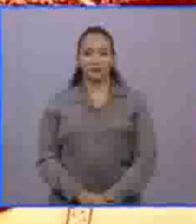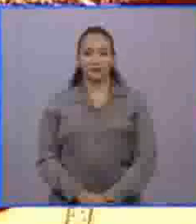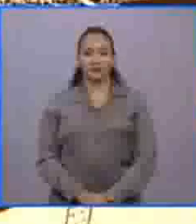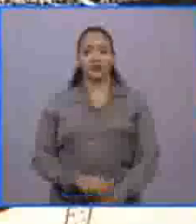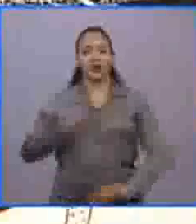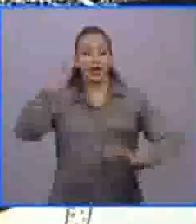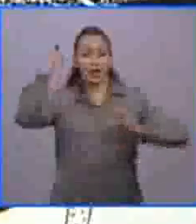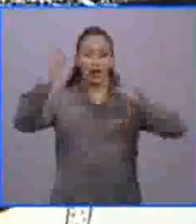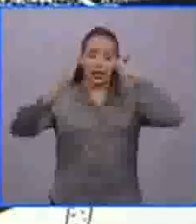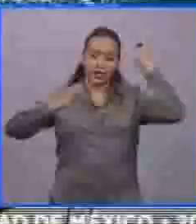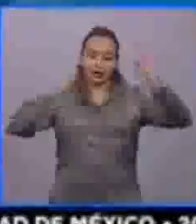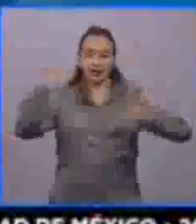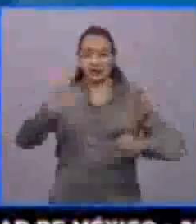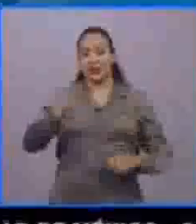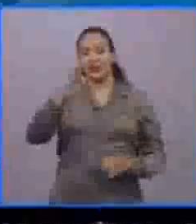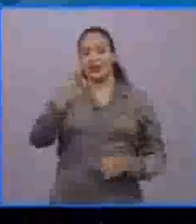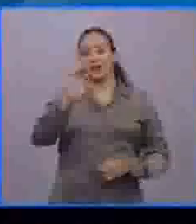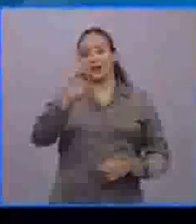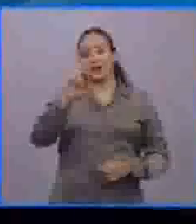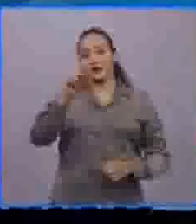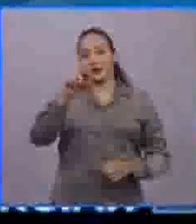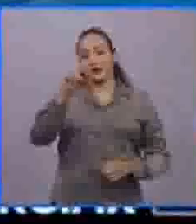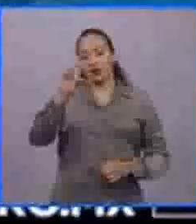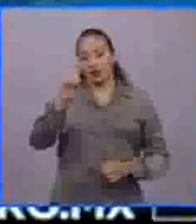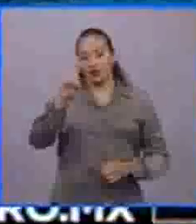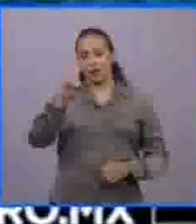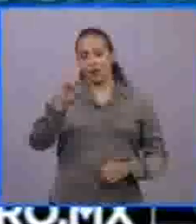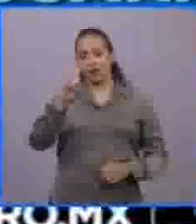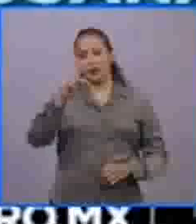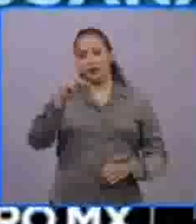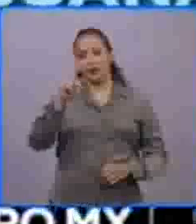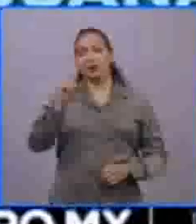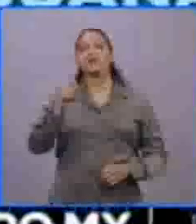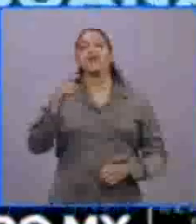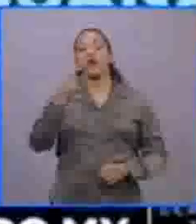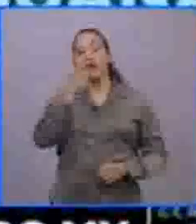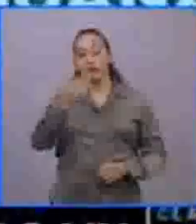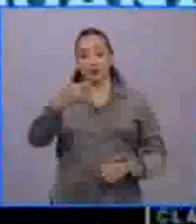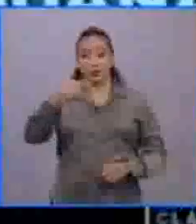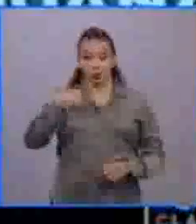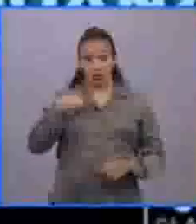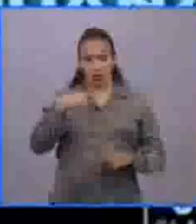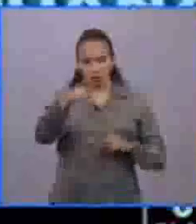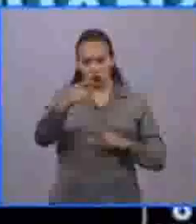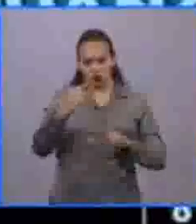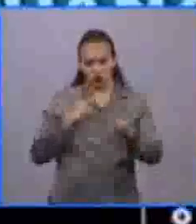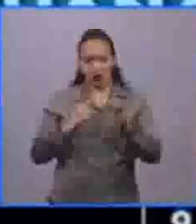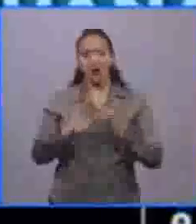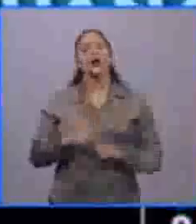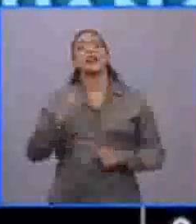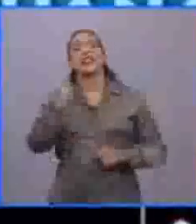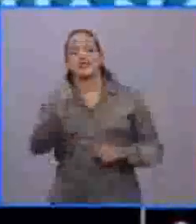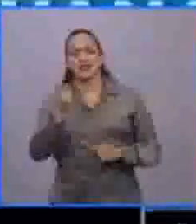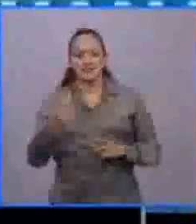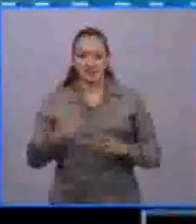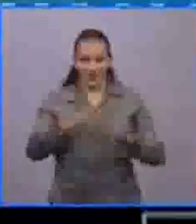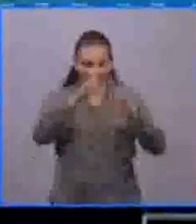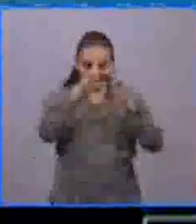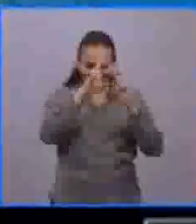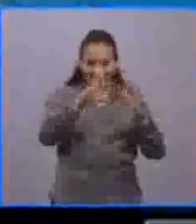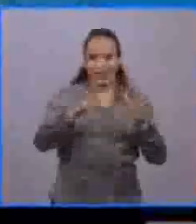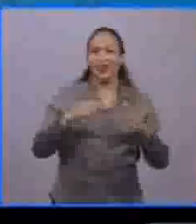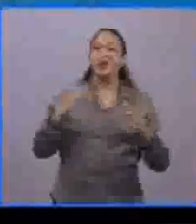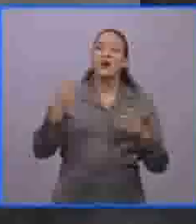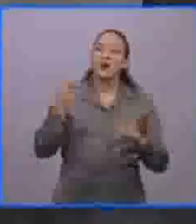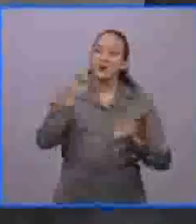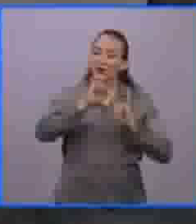La exposición Fernando del Paso, Yo soy tu otro yo, inaugurada en la Universidad del Claustro, rinde homenaje a la